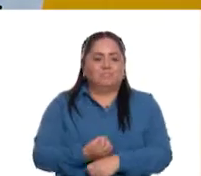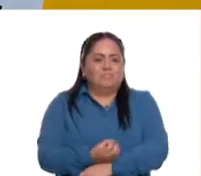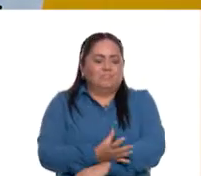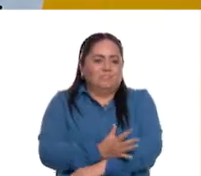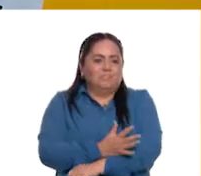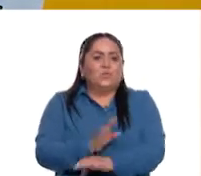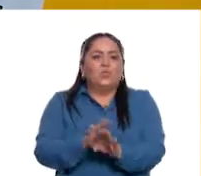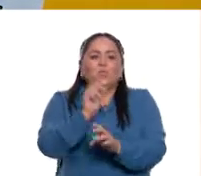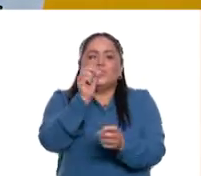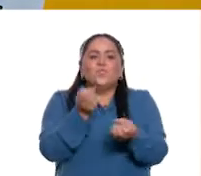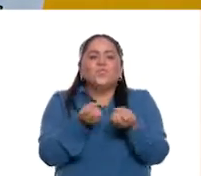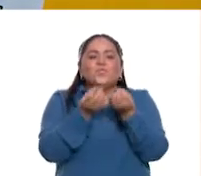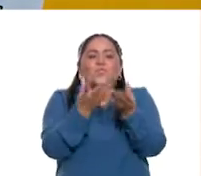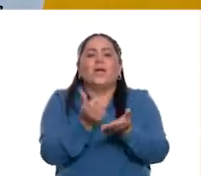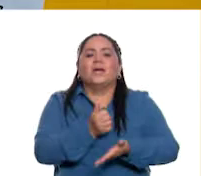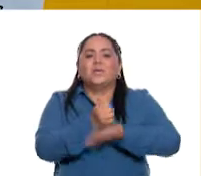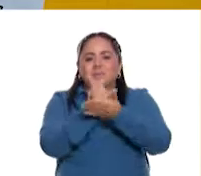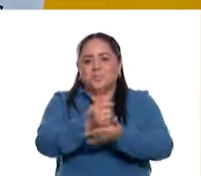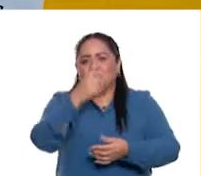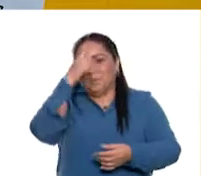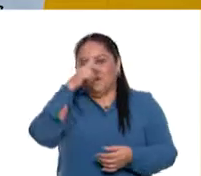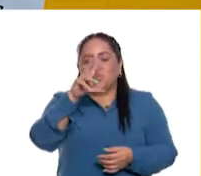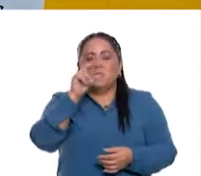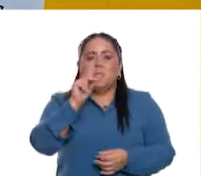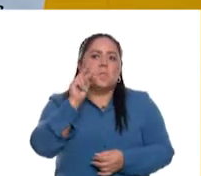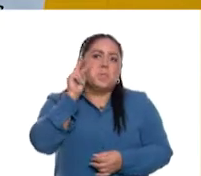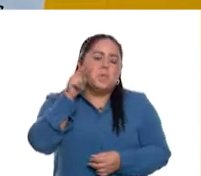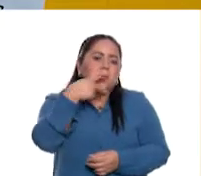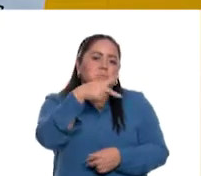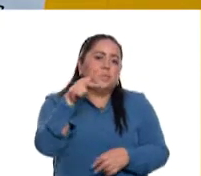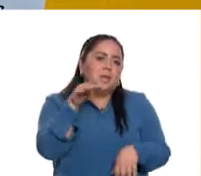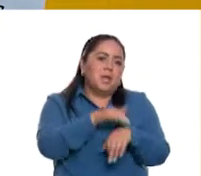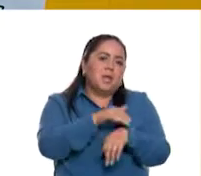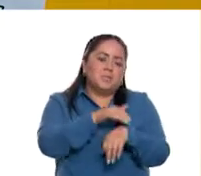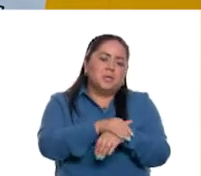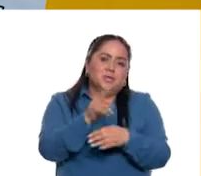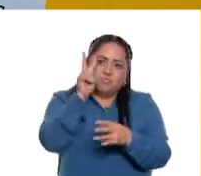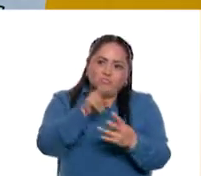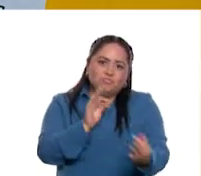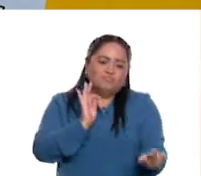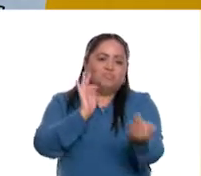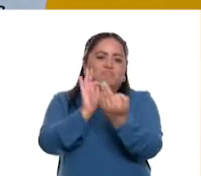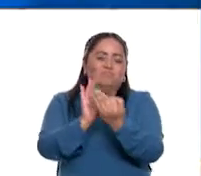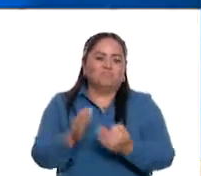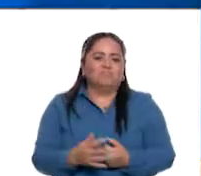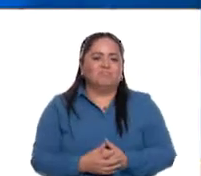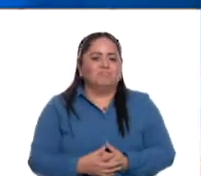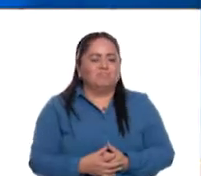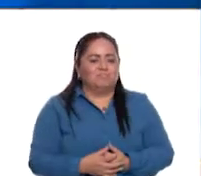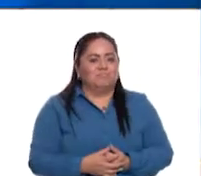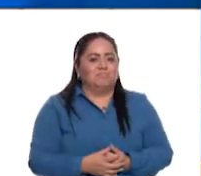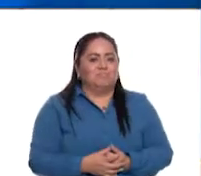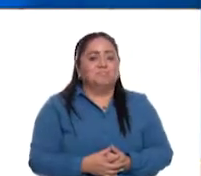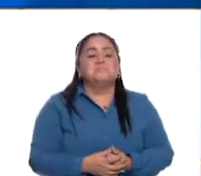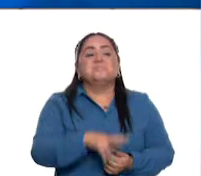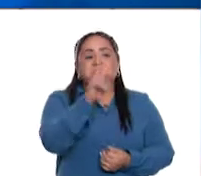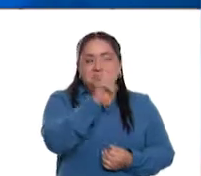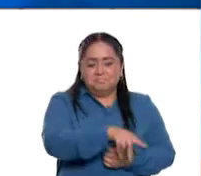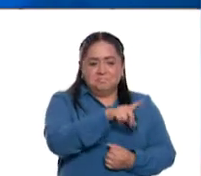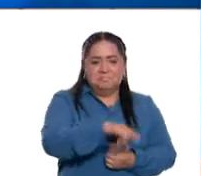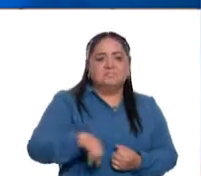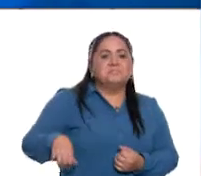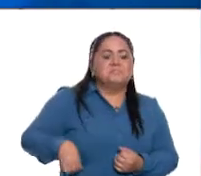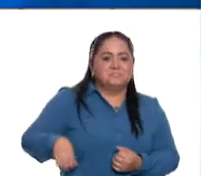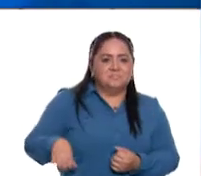les da un poco de consuelo de no poder ver a sus compañeros presencialmente. Qué